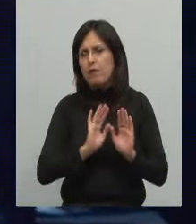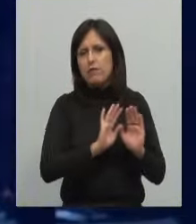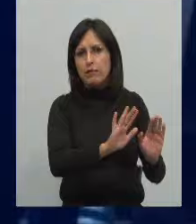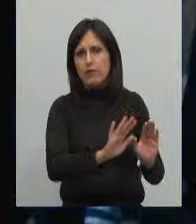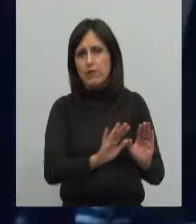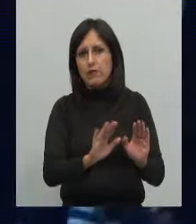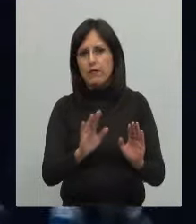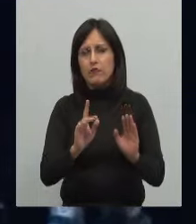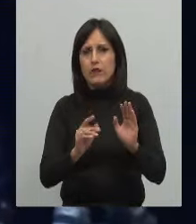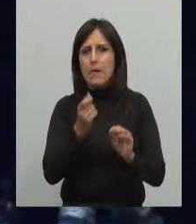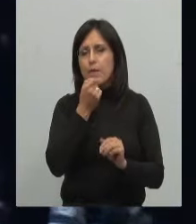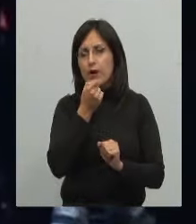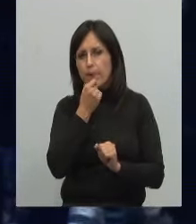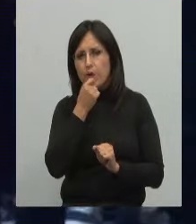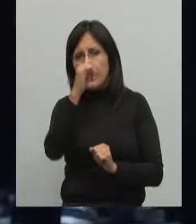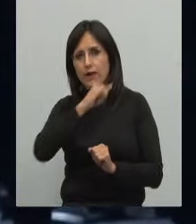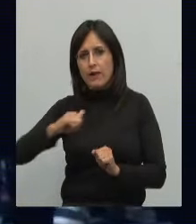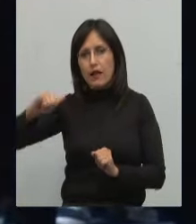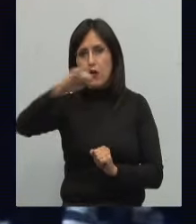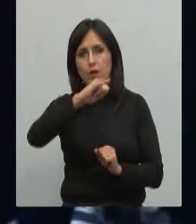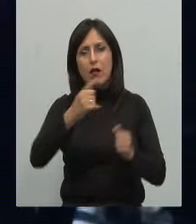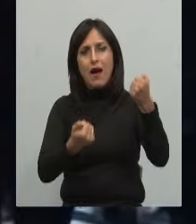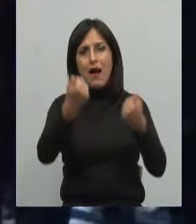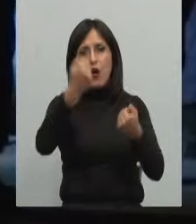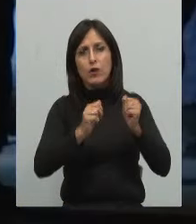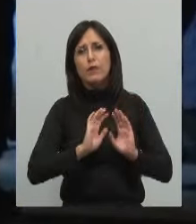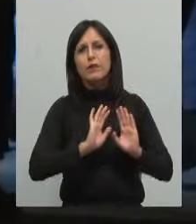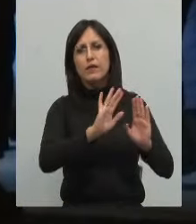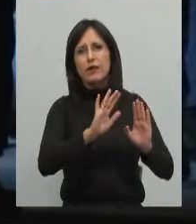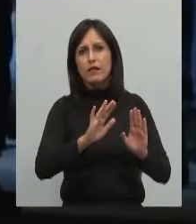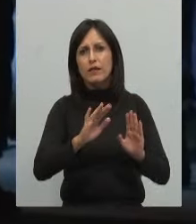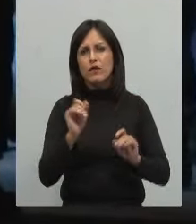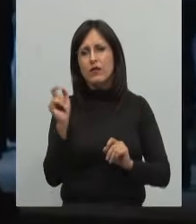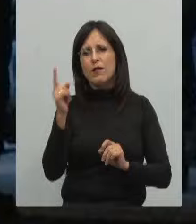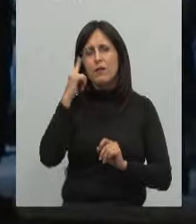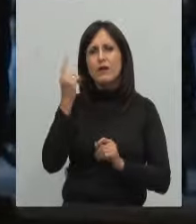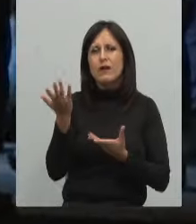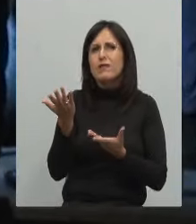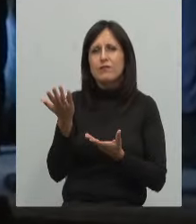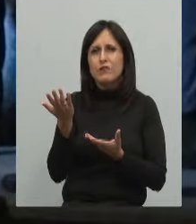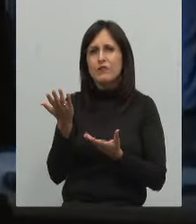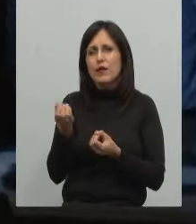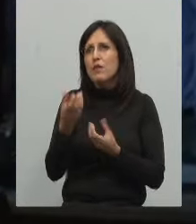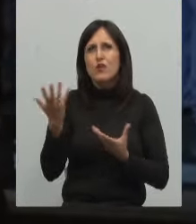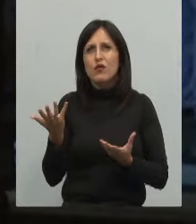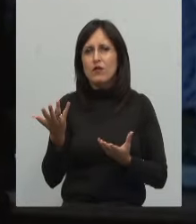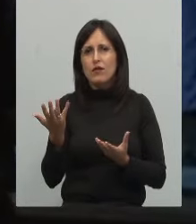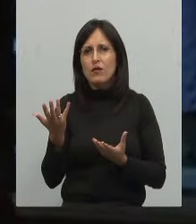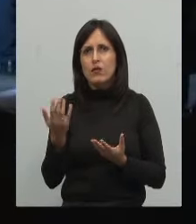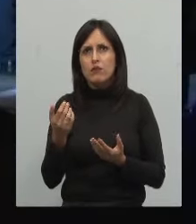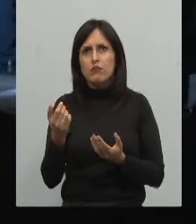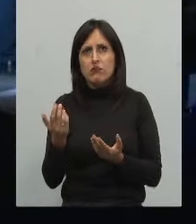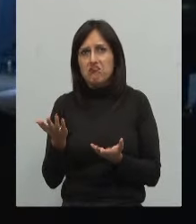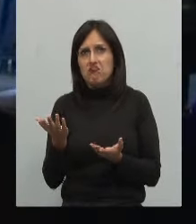porque el auto lo dejaron ahí en Alto Comedero? Sí, no, porque era un trabajador